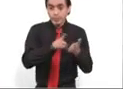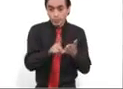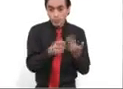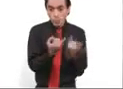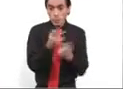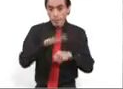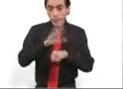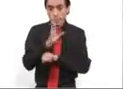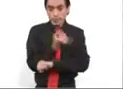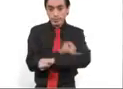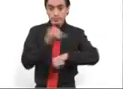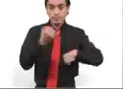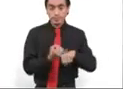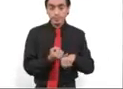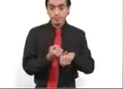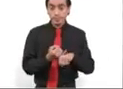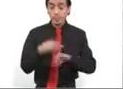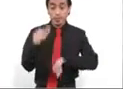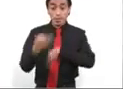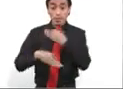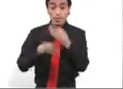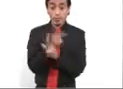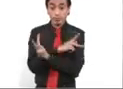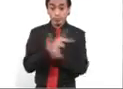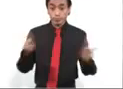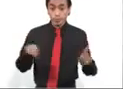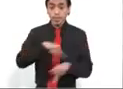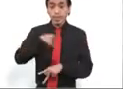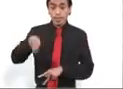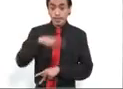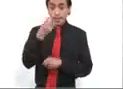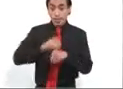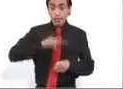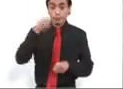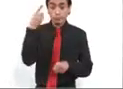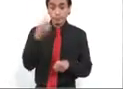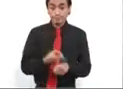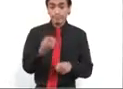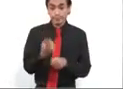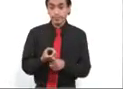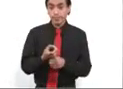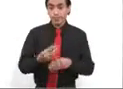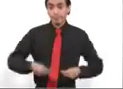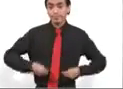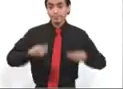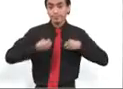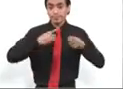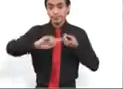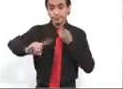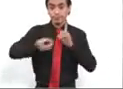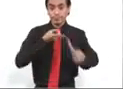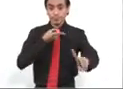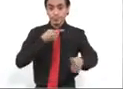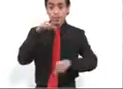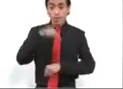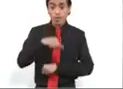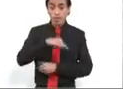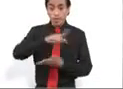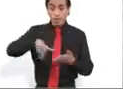por que todos y todas tengan la posibilidad de una vida digna. Y aquí en este sitio